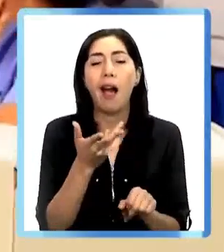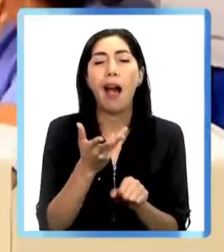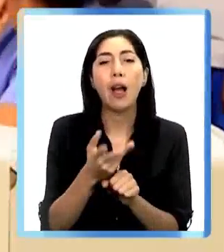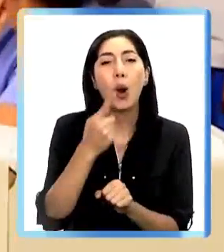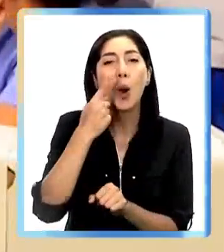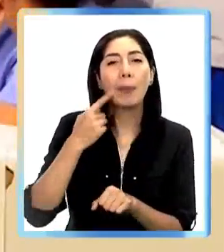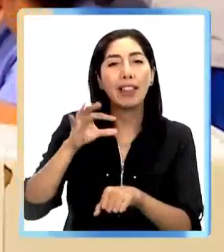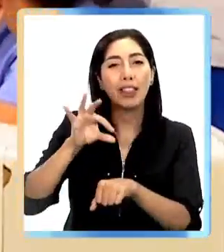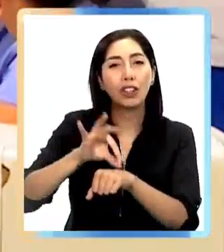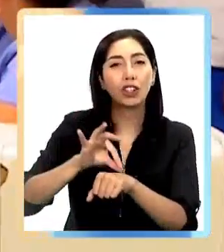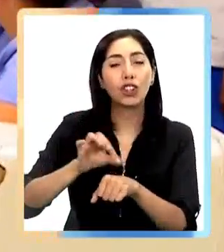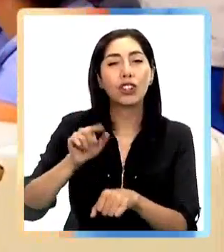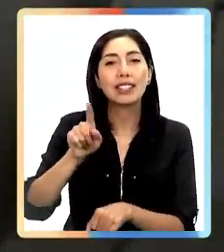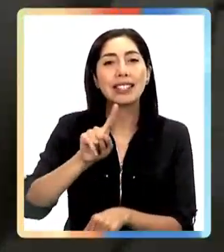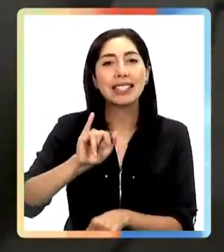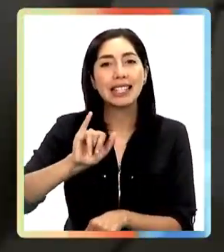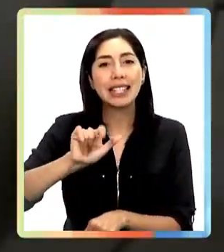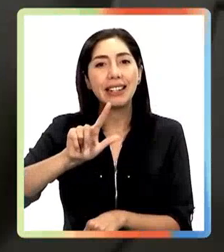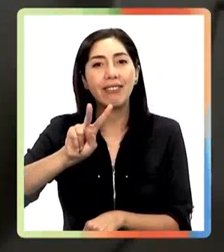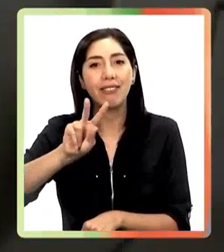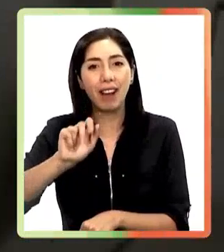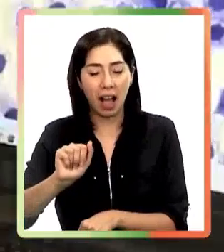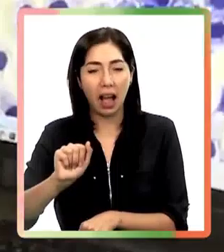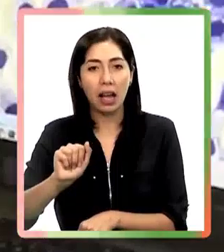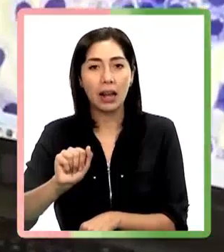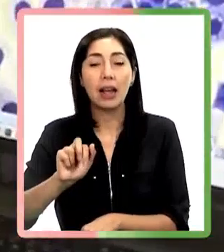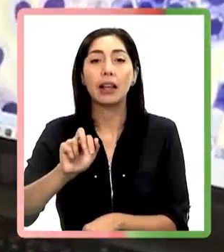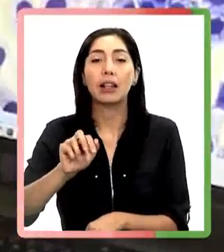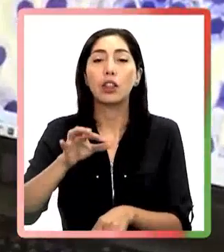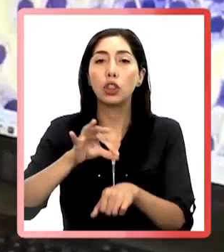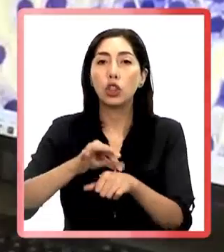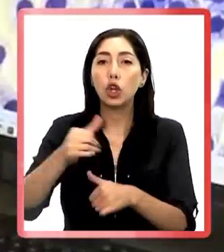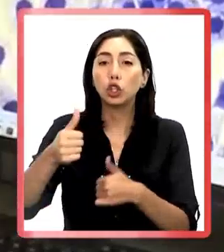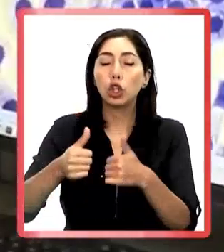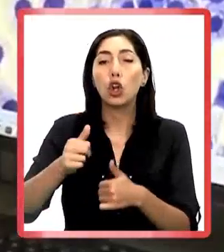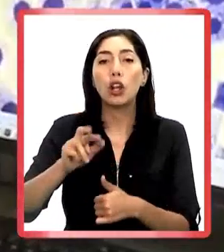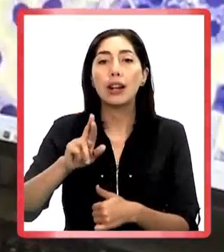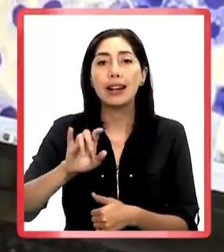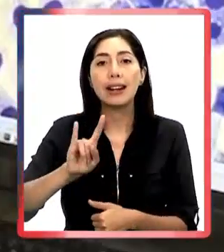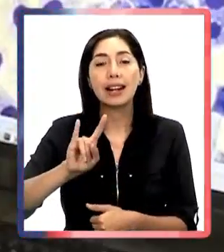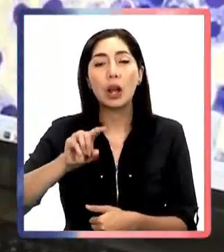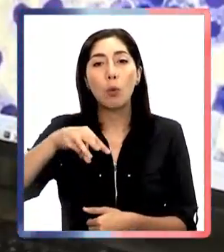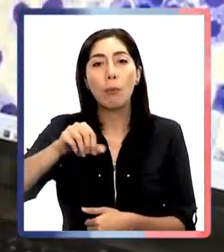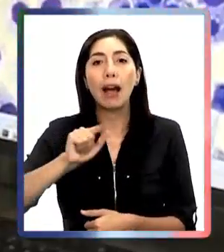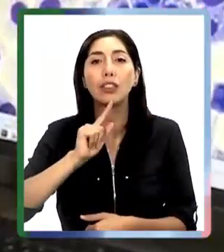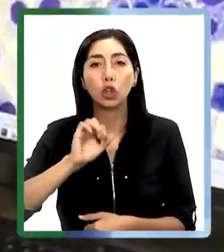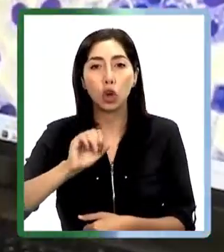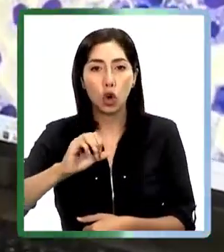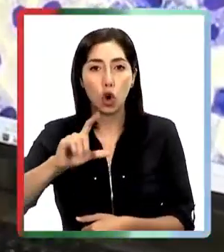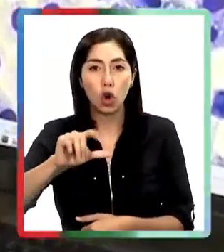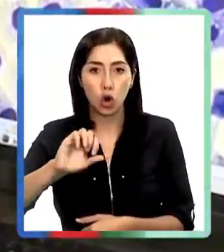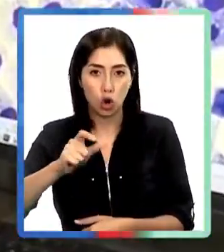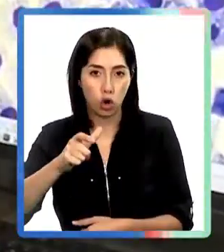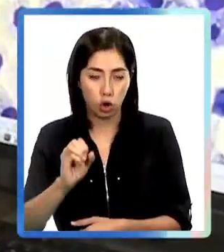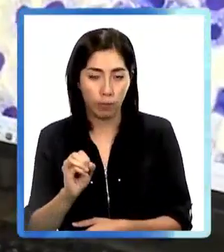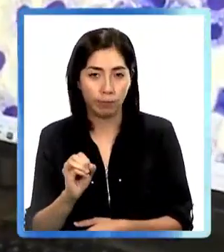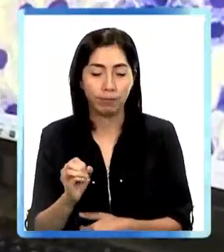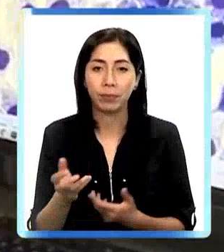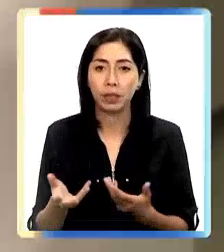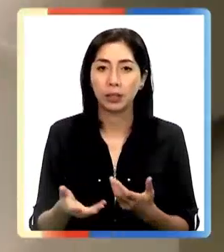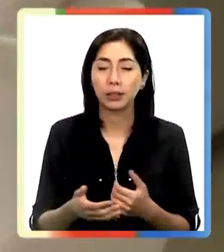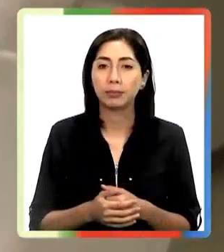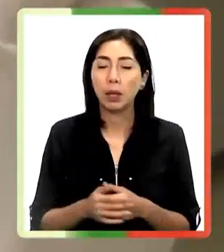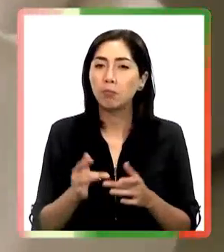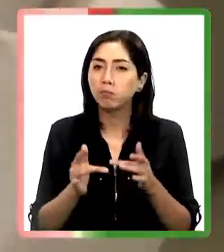de un especialista reumatólogo que trata enfermedades de baja frecuencia. El decir no